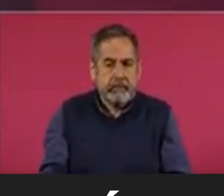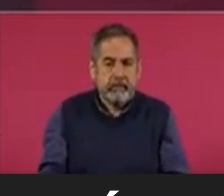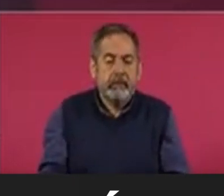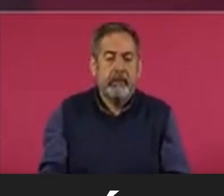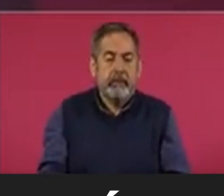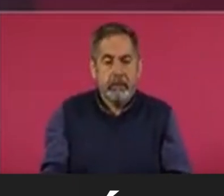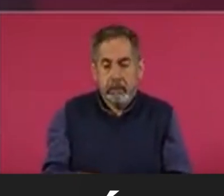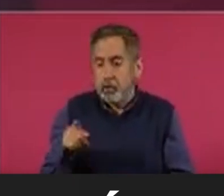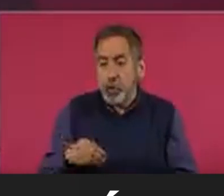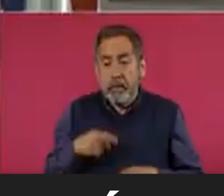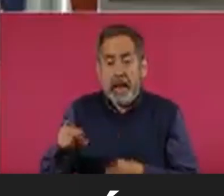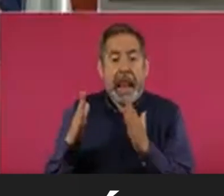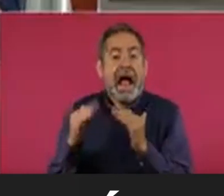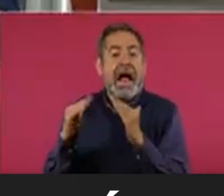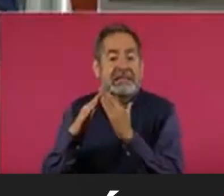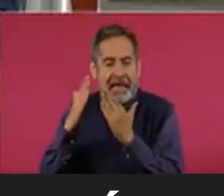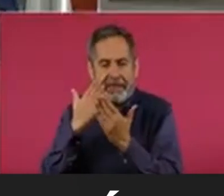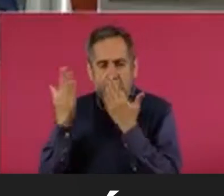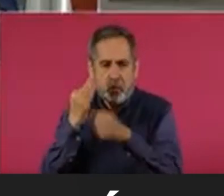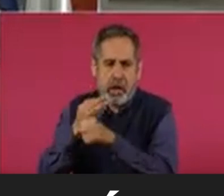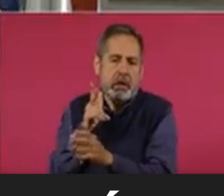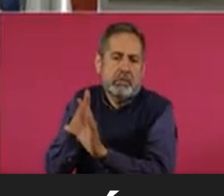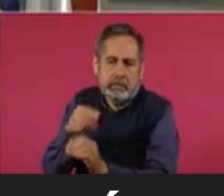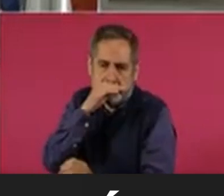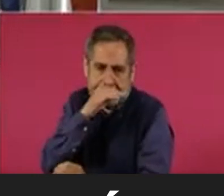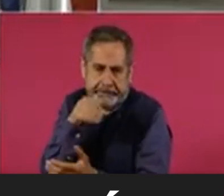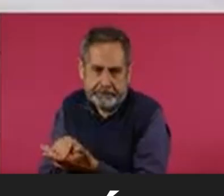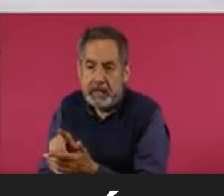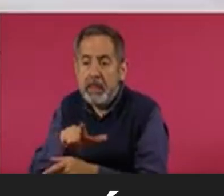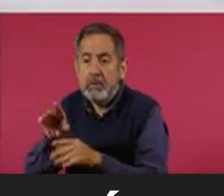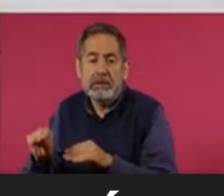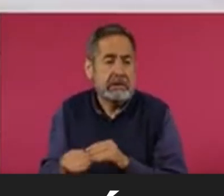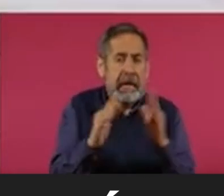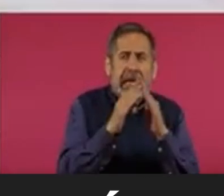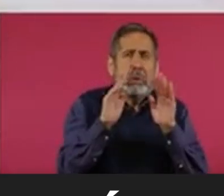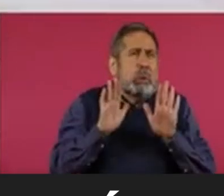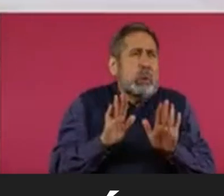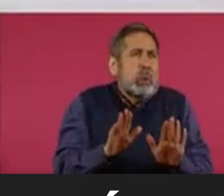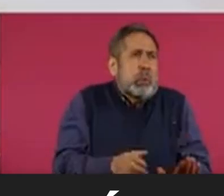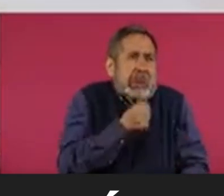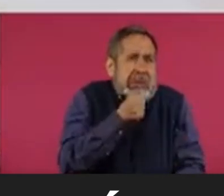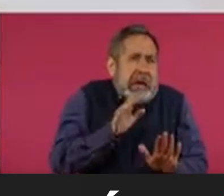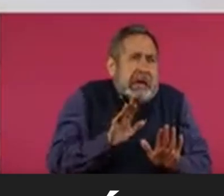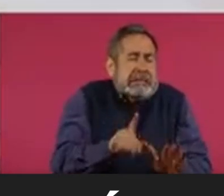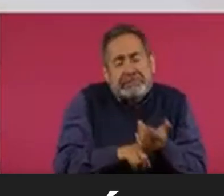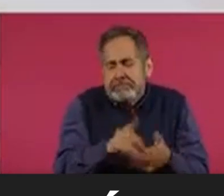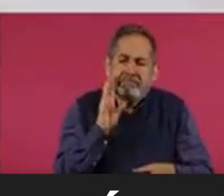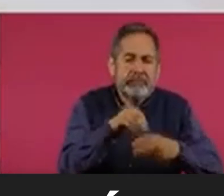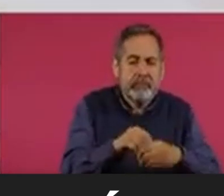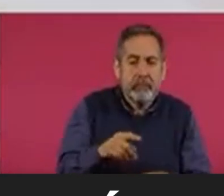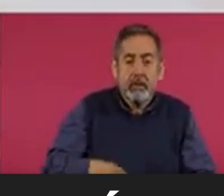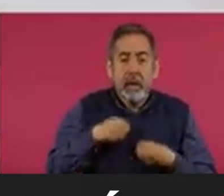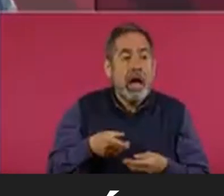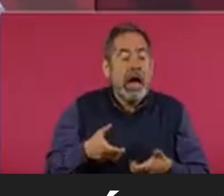en la casa del estudiante primero y luego en vecindades. Vivíamos en un